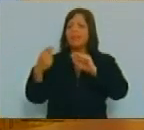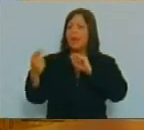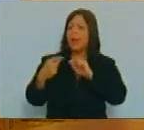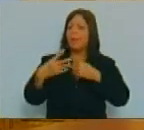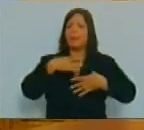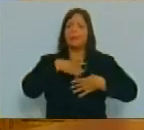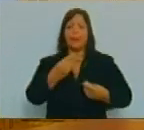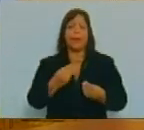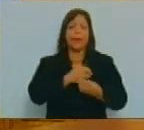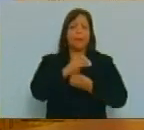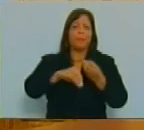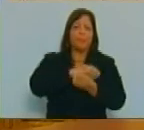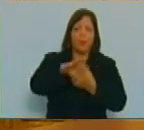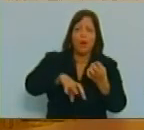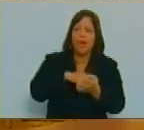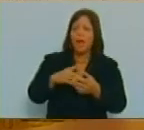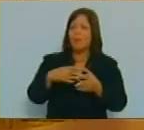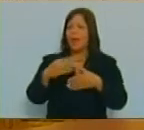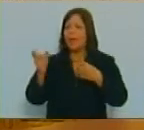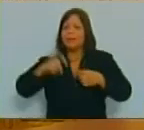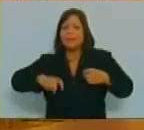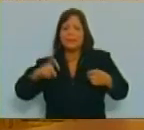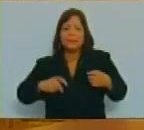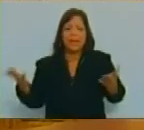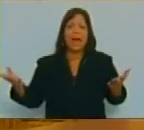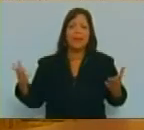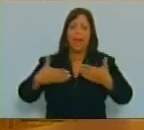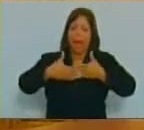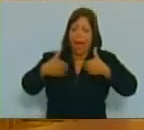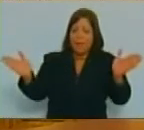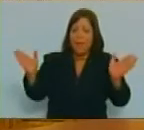de resolución de problemas necesidades